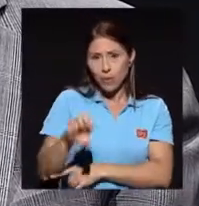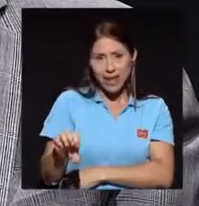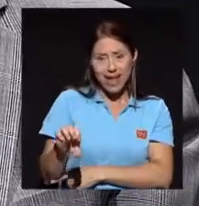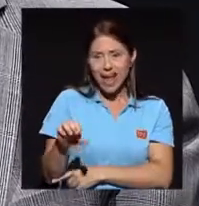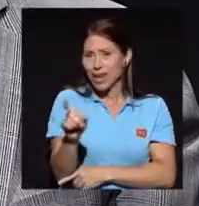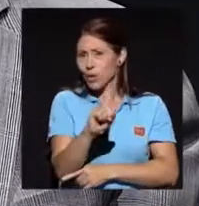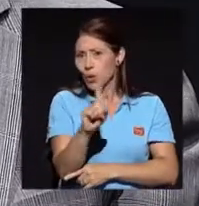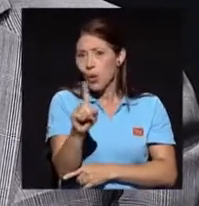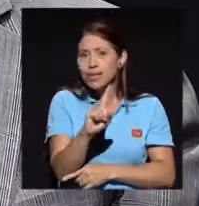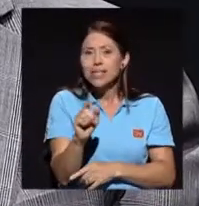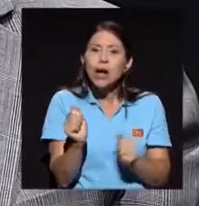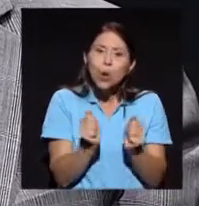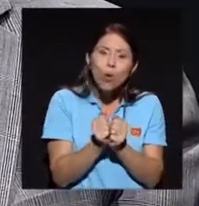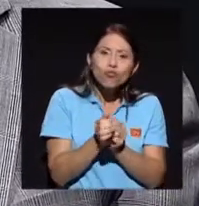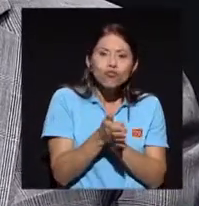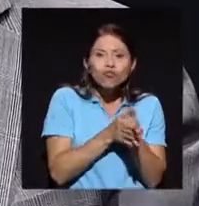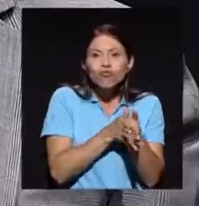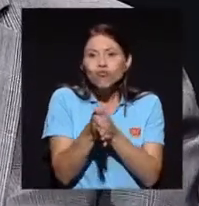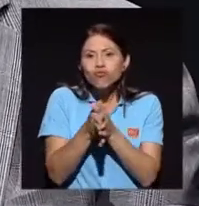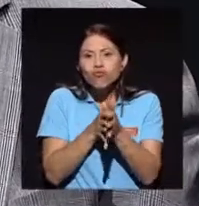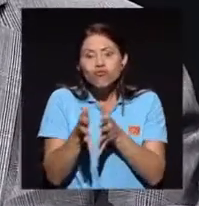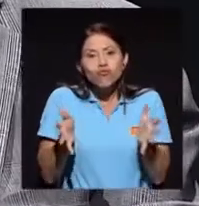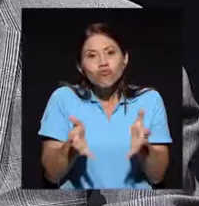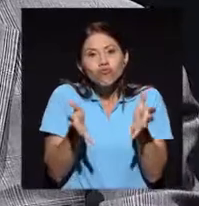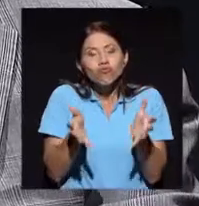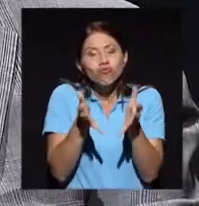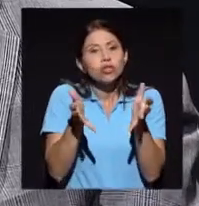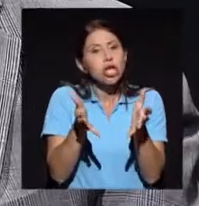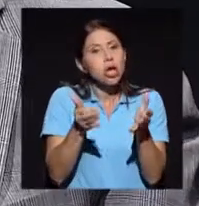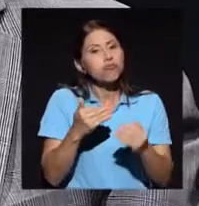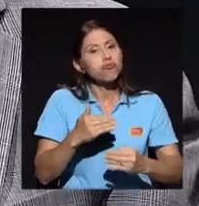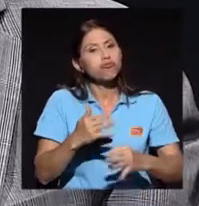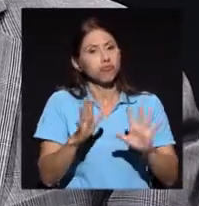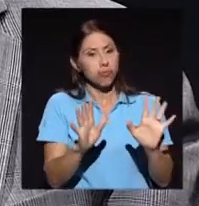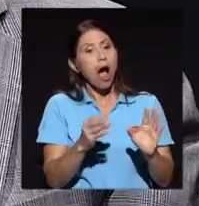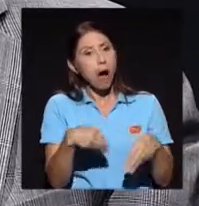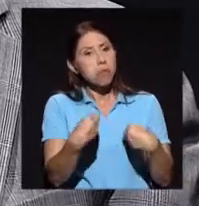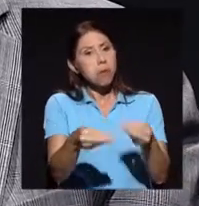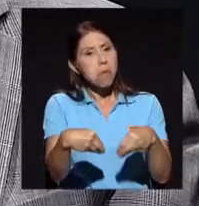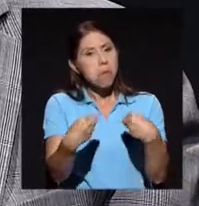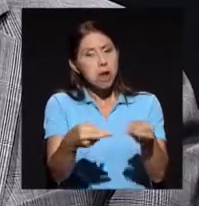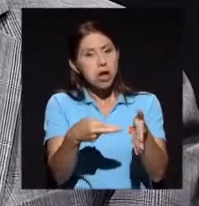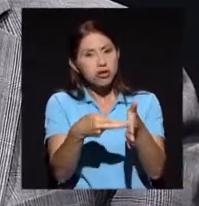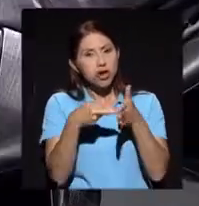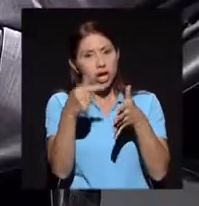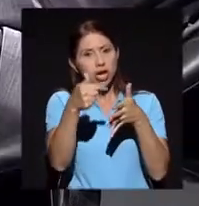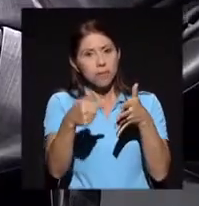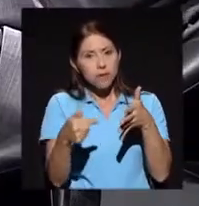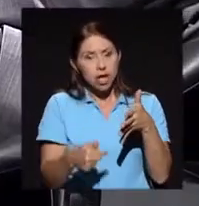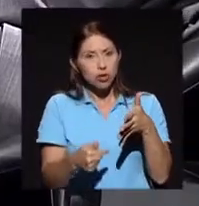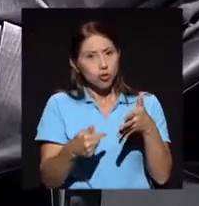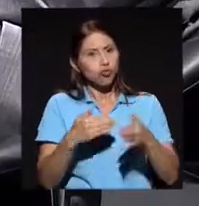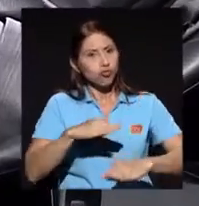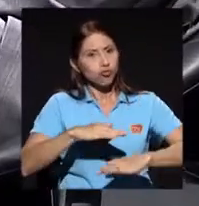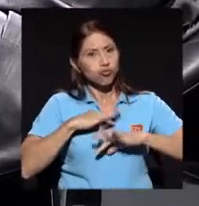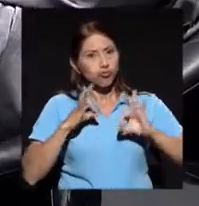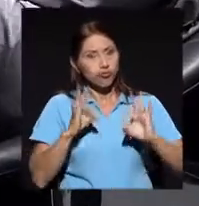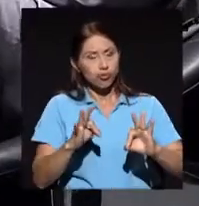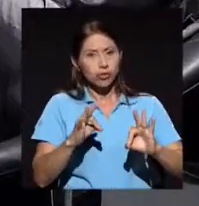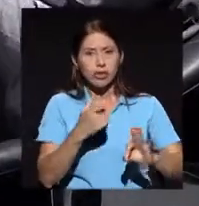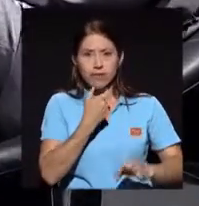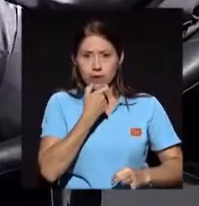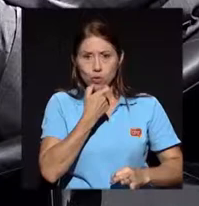de complacer puntualmente los requerimientos del reino unido- y ya de hecho